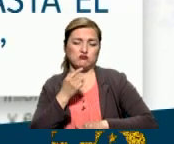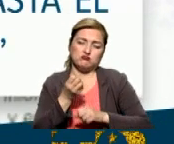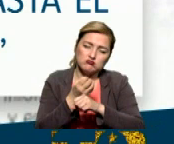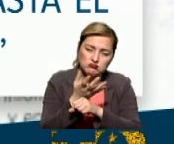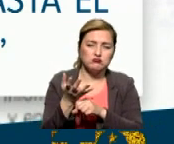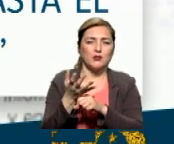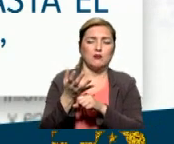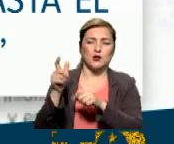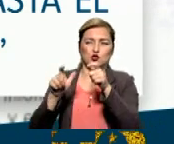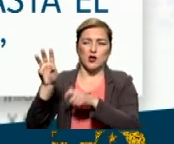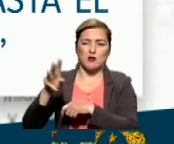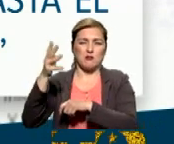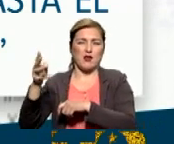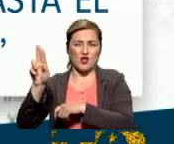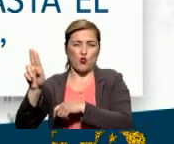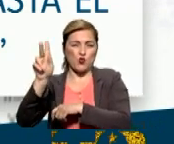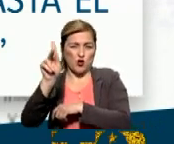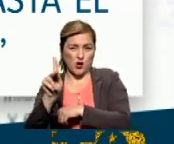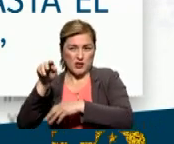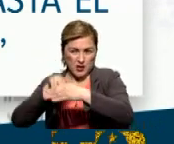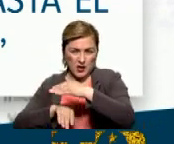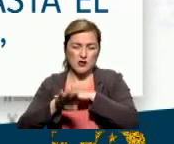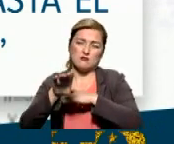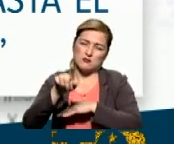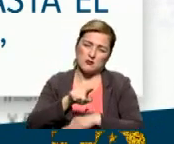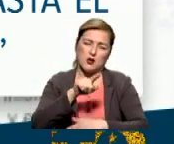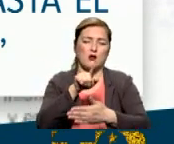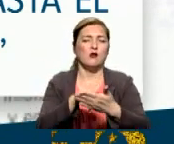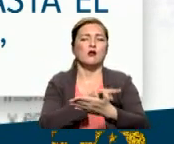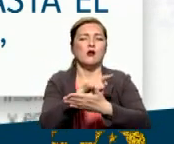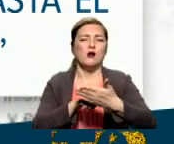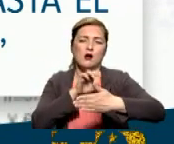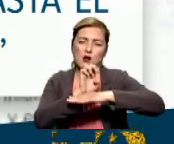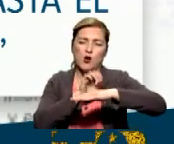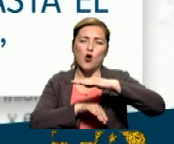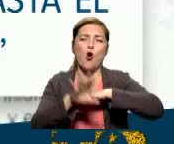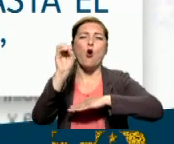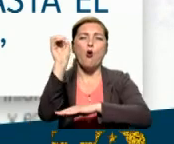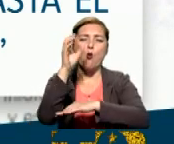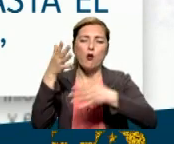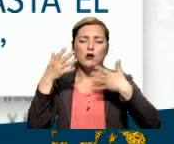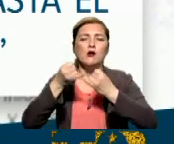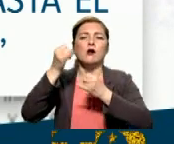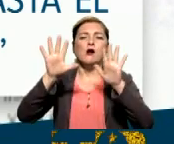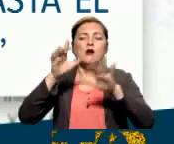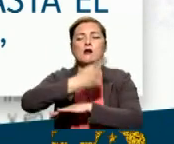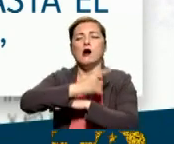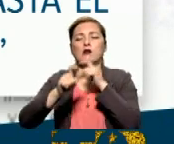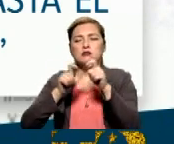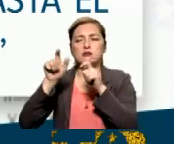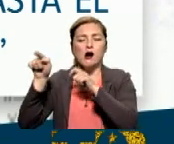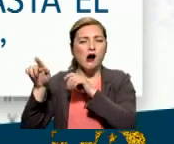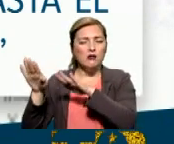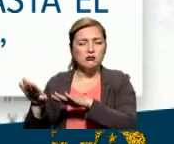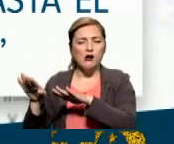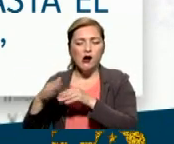de inmediato el ingreso al Ecuador y en particular a Guayaquil de pasajeros que hayan estado en los últimos 10 días en el Reino Unido, medida que